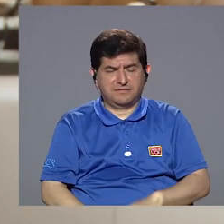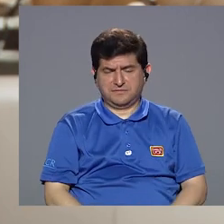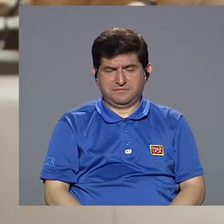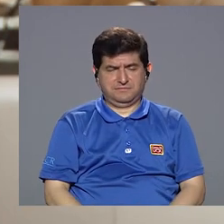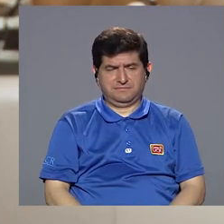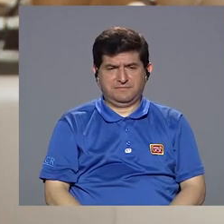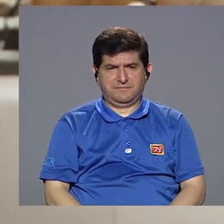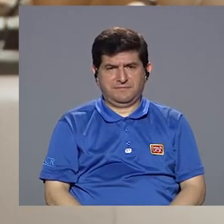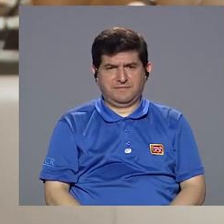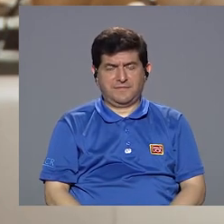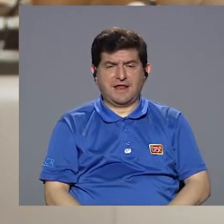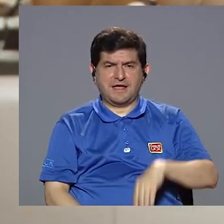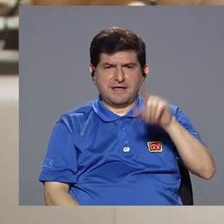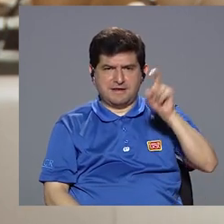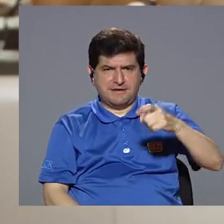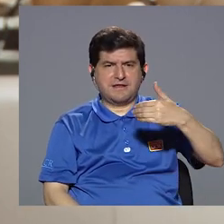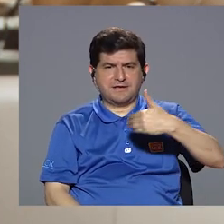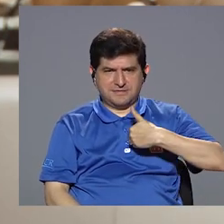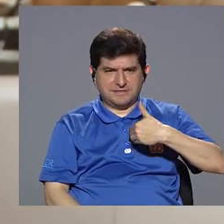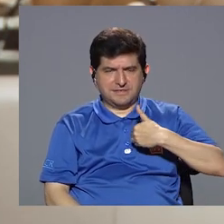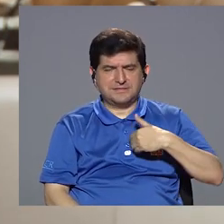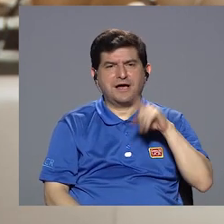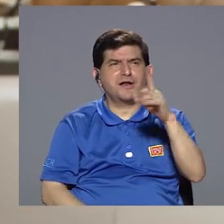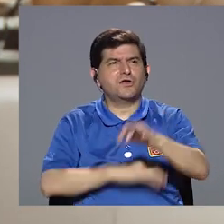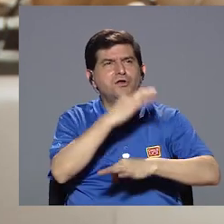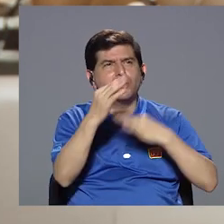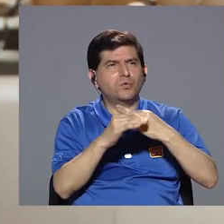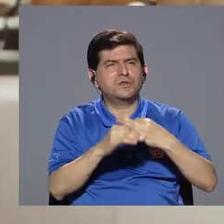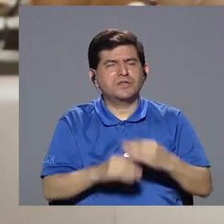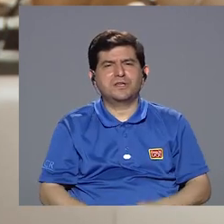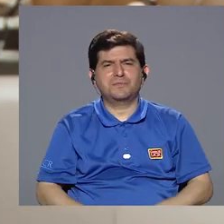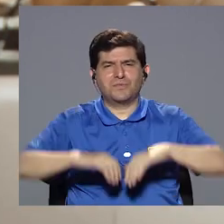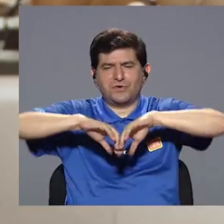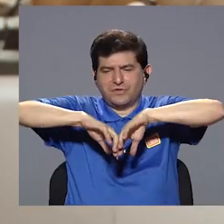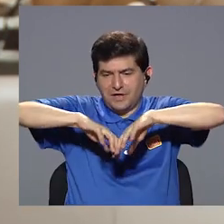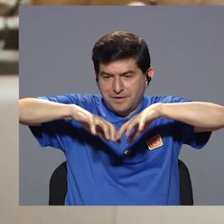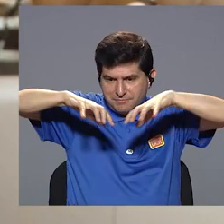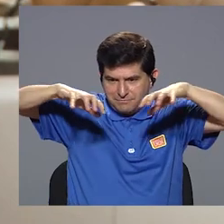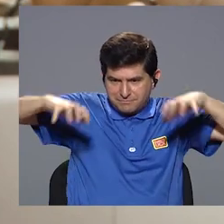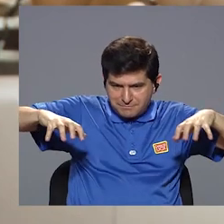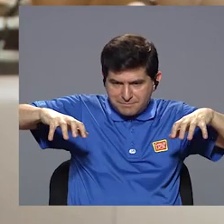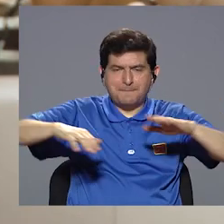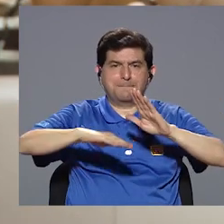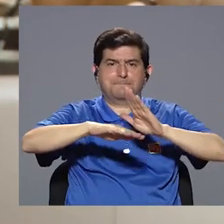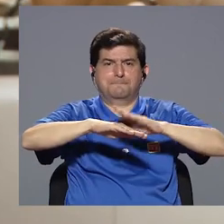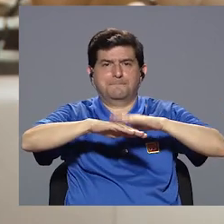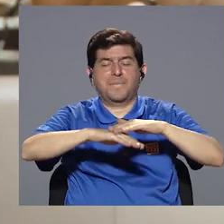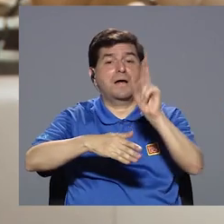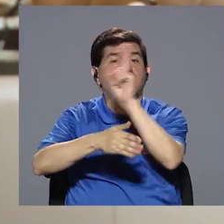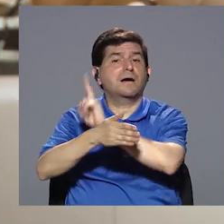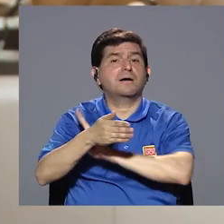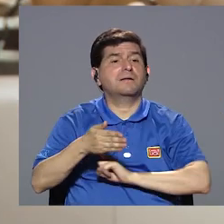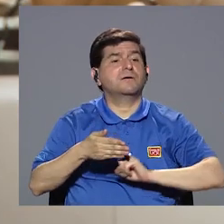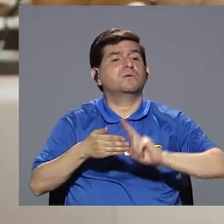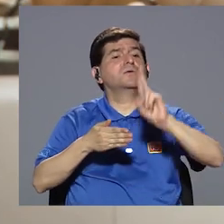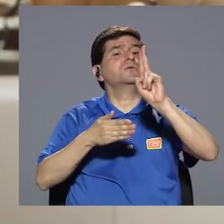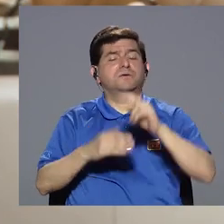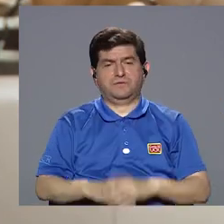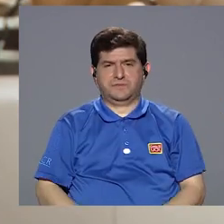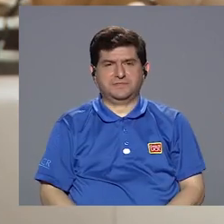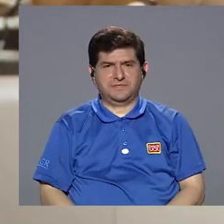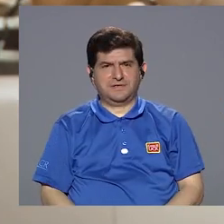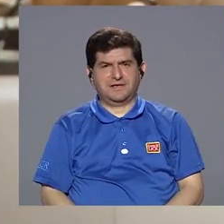es que debe existir una cierta distancia que permita a la universidad